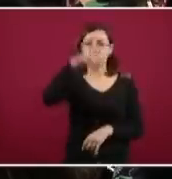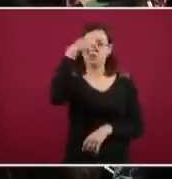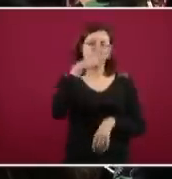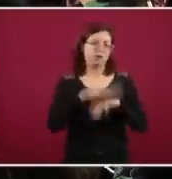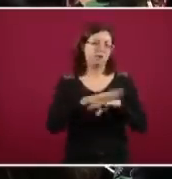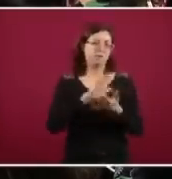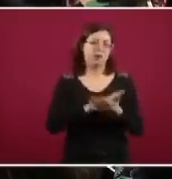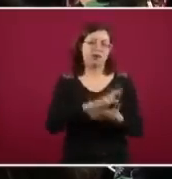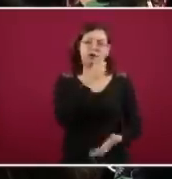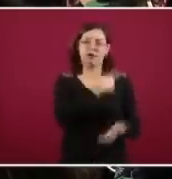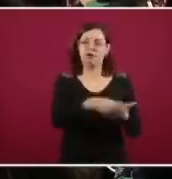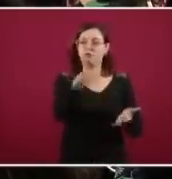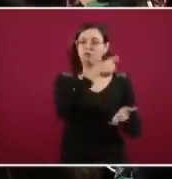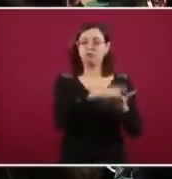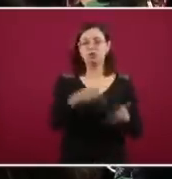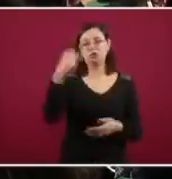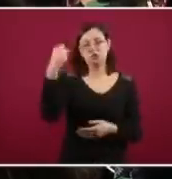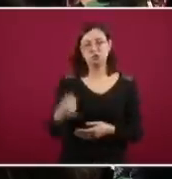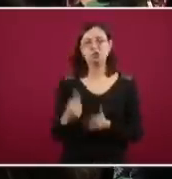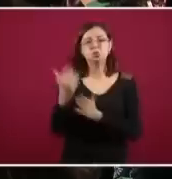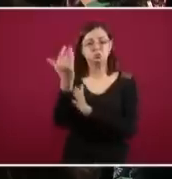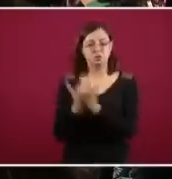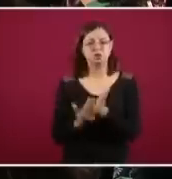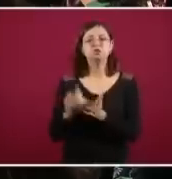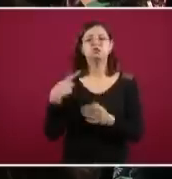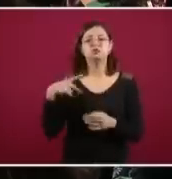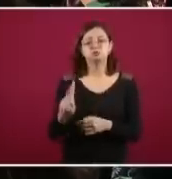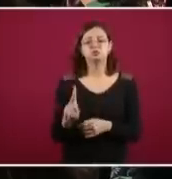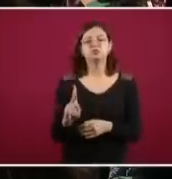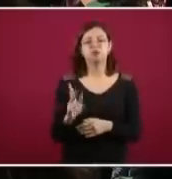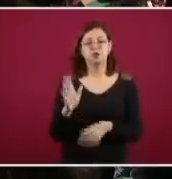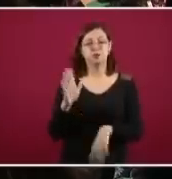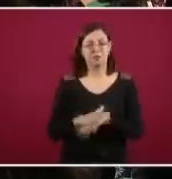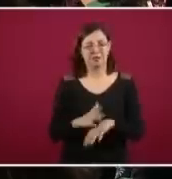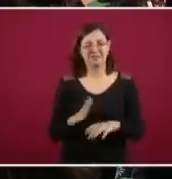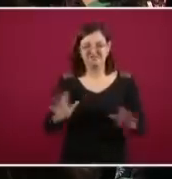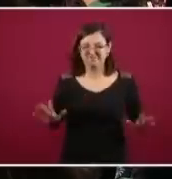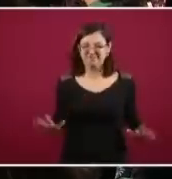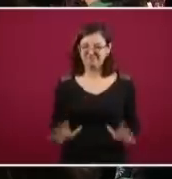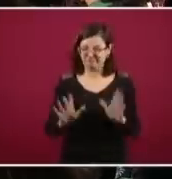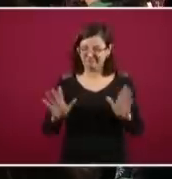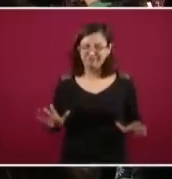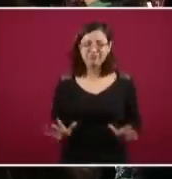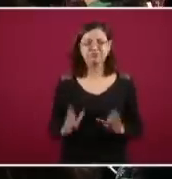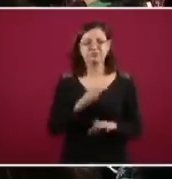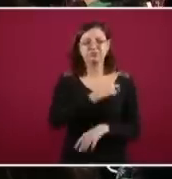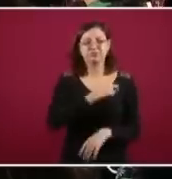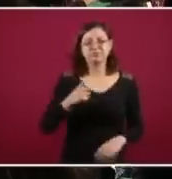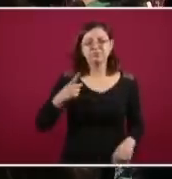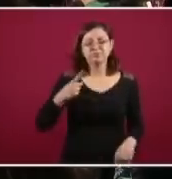mucho superiores a los de la frontera sur, pero tenemos que fortalecer ese mercado.